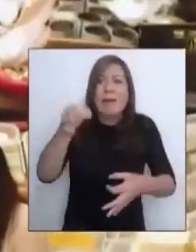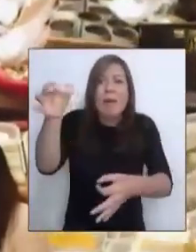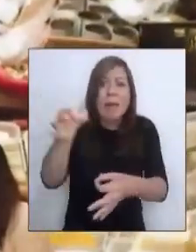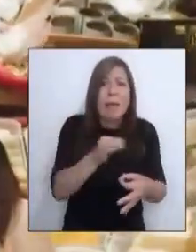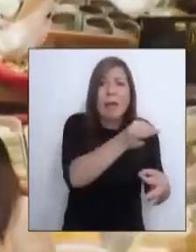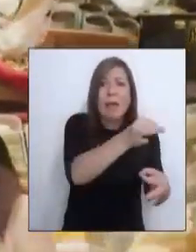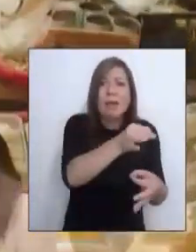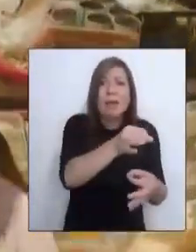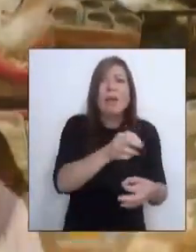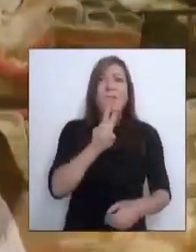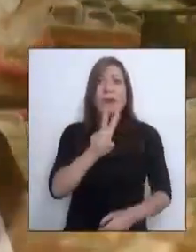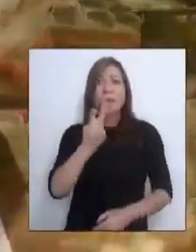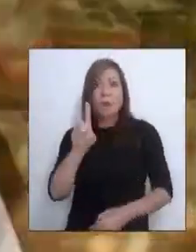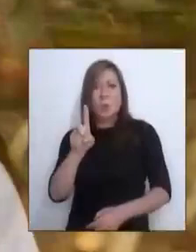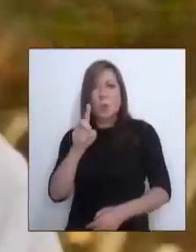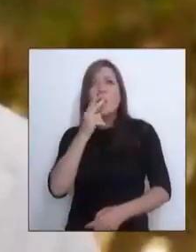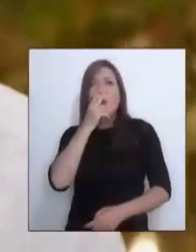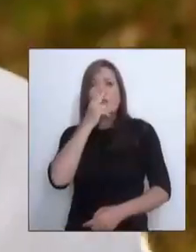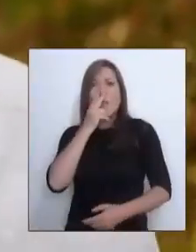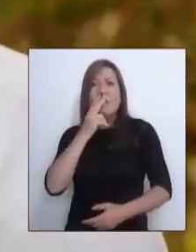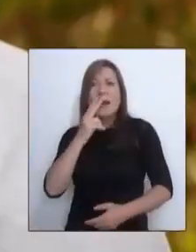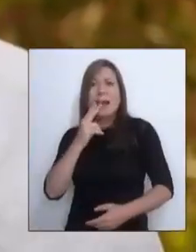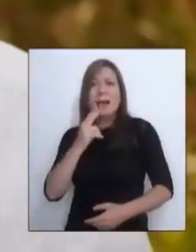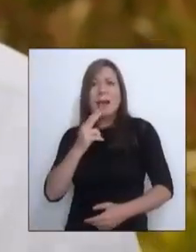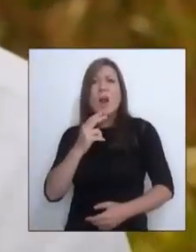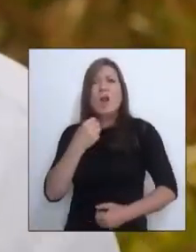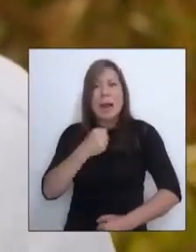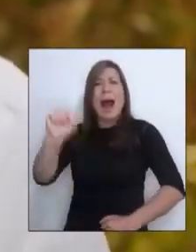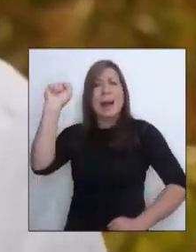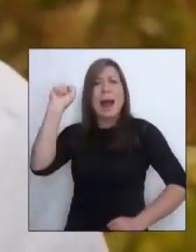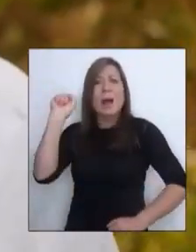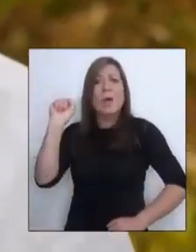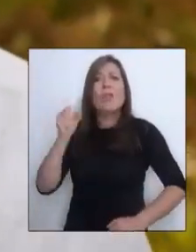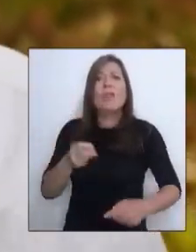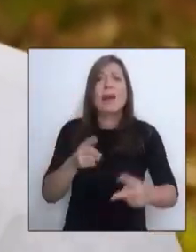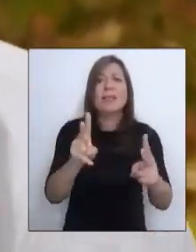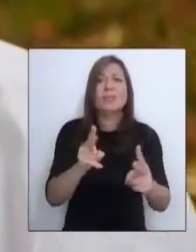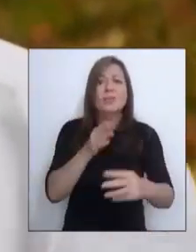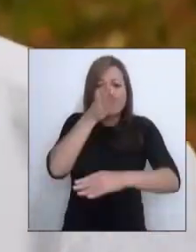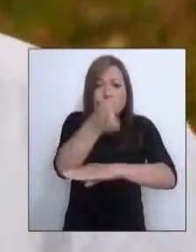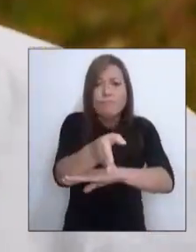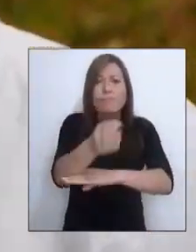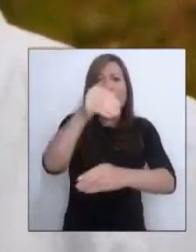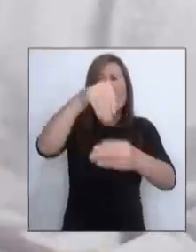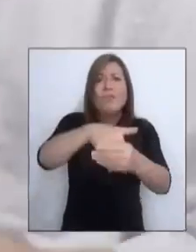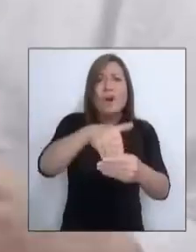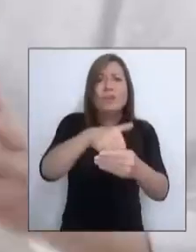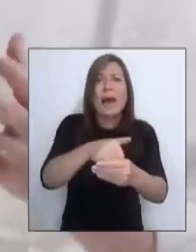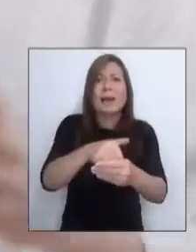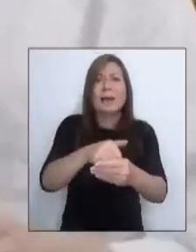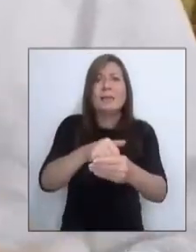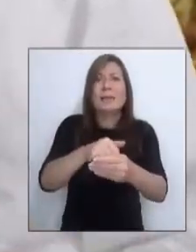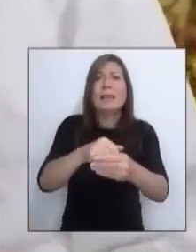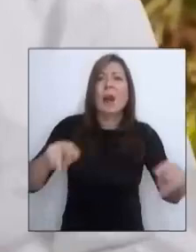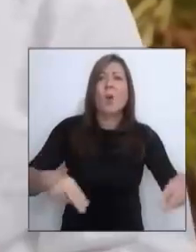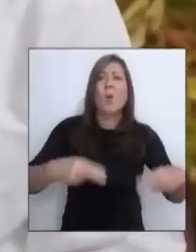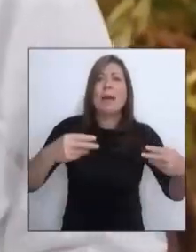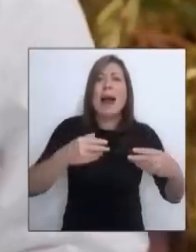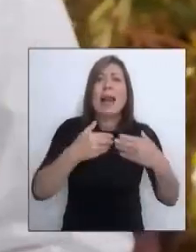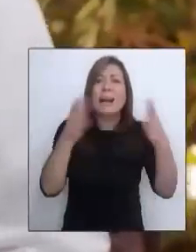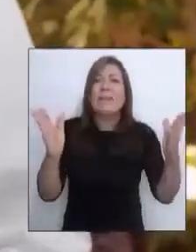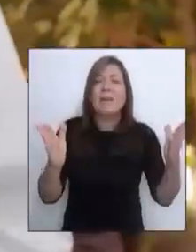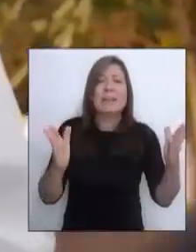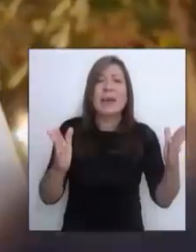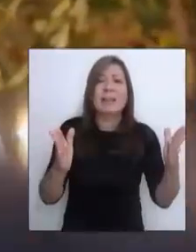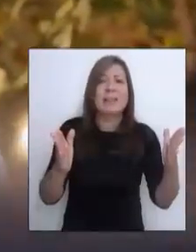los chilenos nos hemos ganado el derecho de concurrir a votar por la libertad, para recuperar la paz,